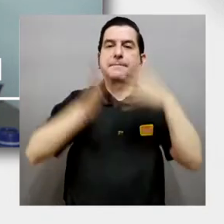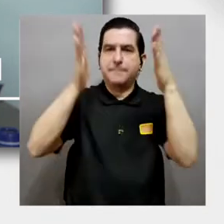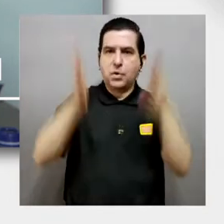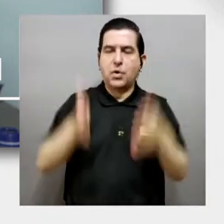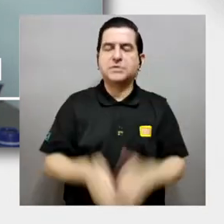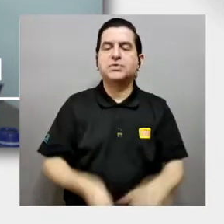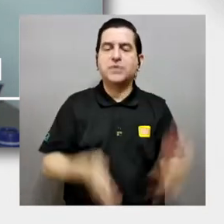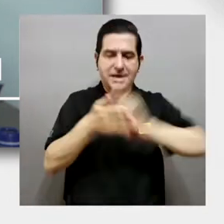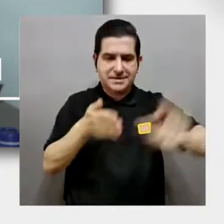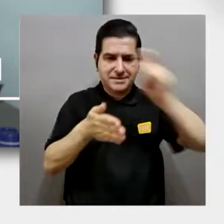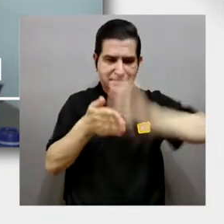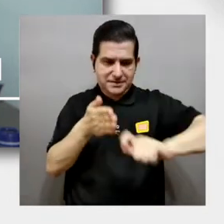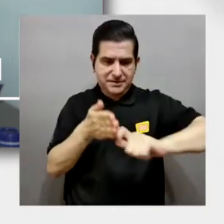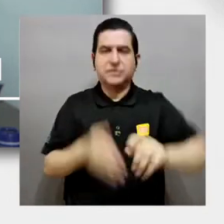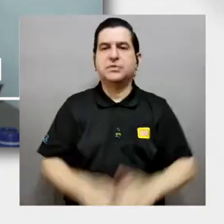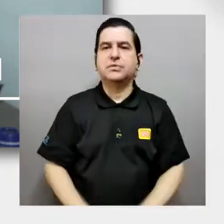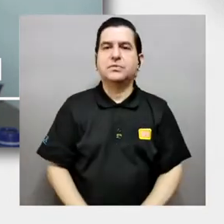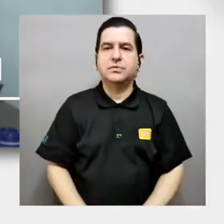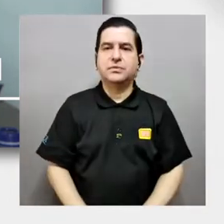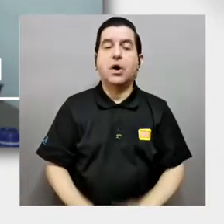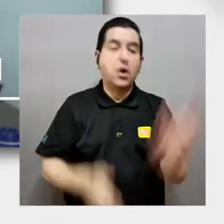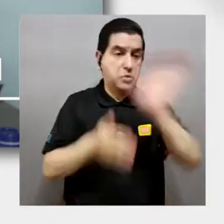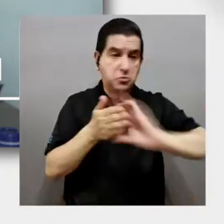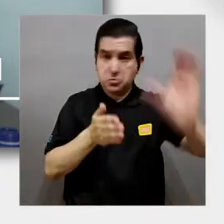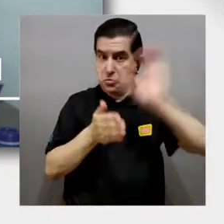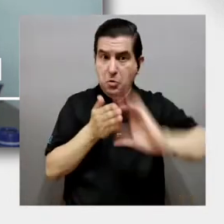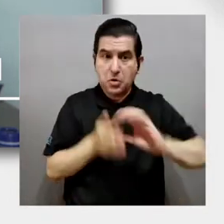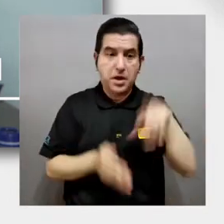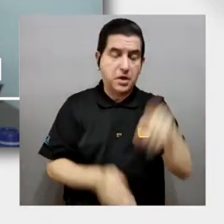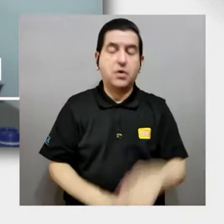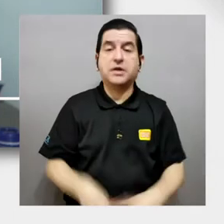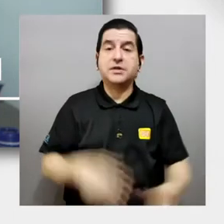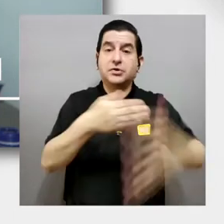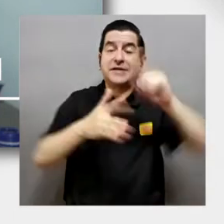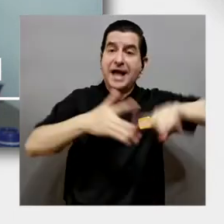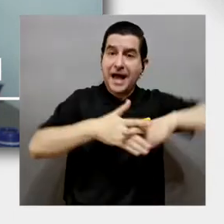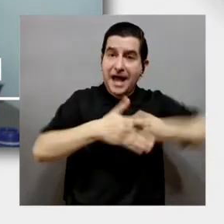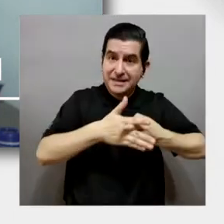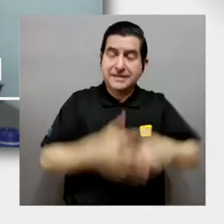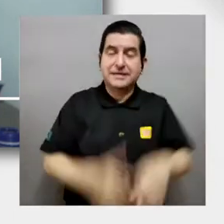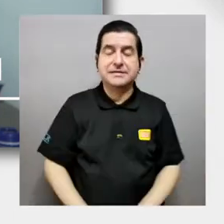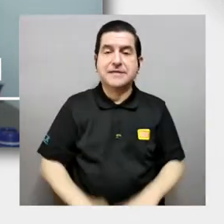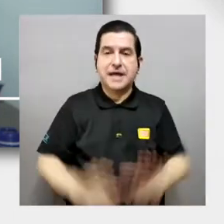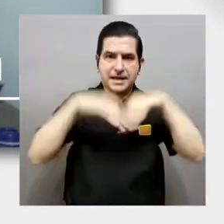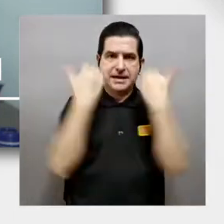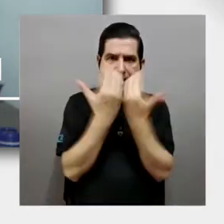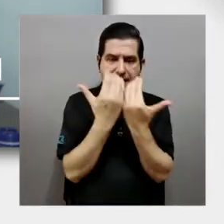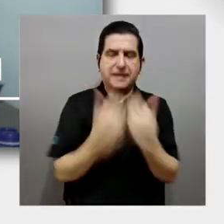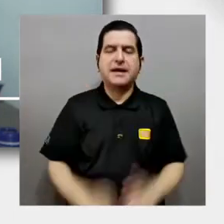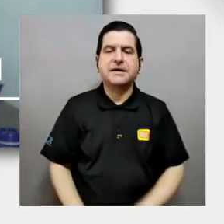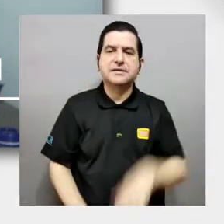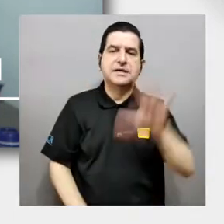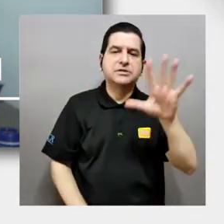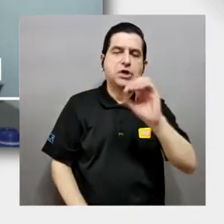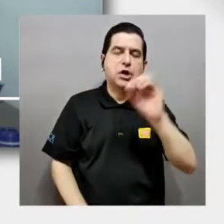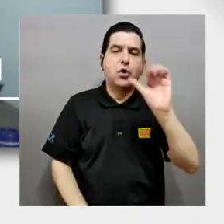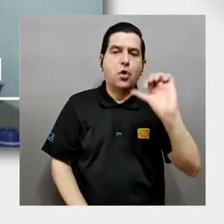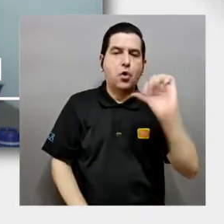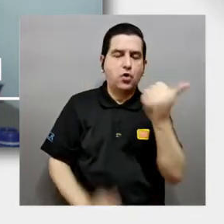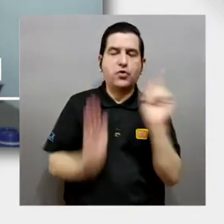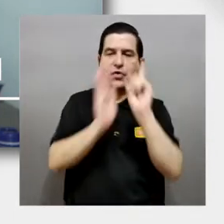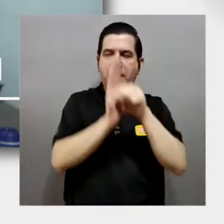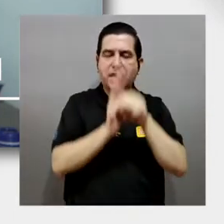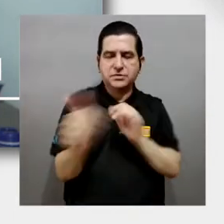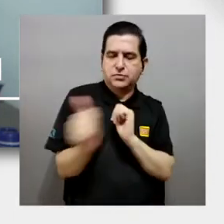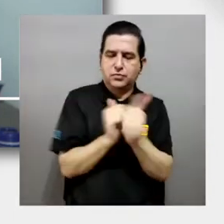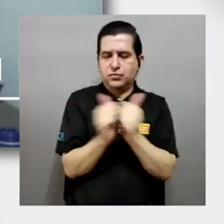ejercicio. Ejemplo, los estudiantes primarias o colegios, antes de iniciar la clase de día,